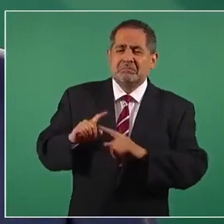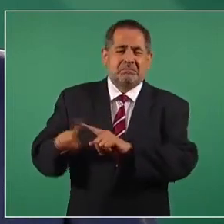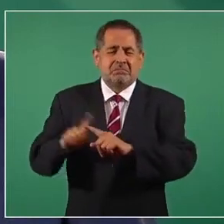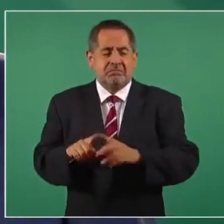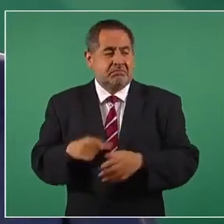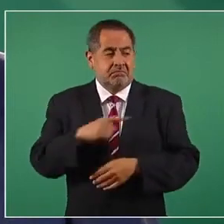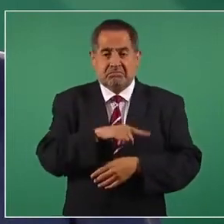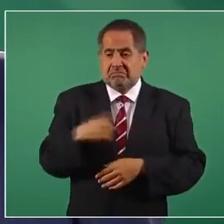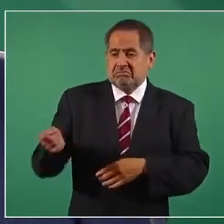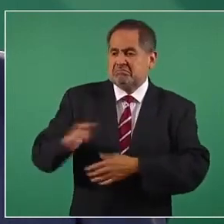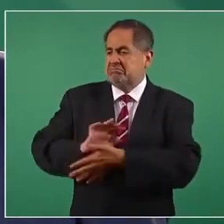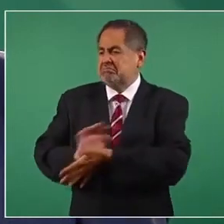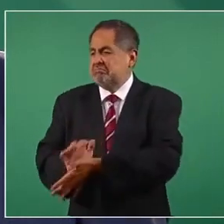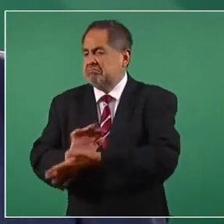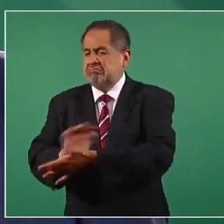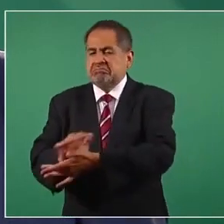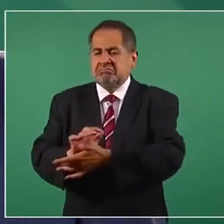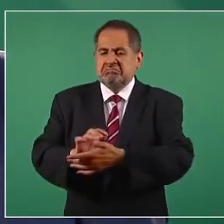Discriminan